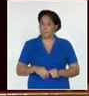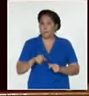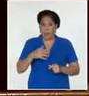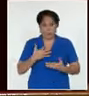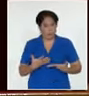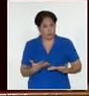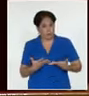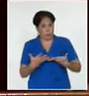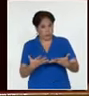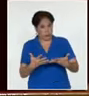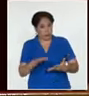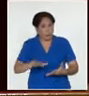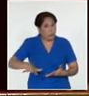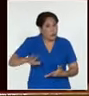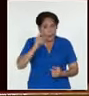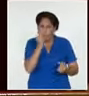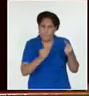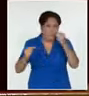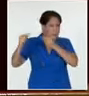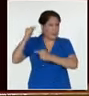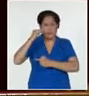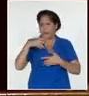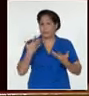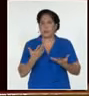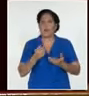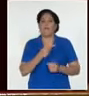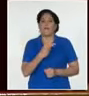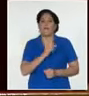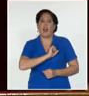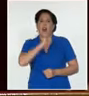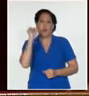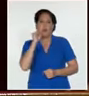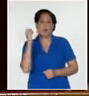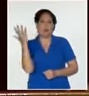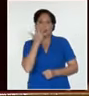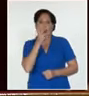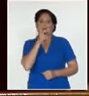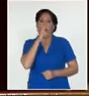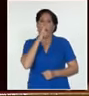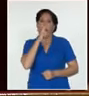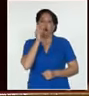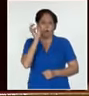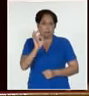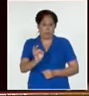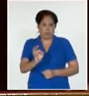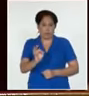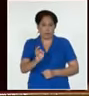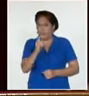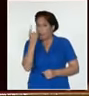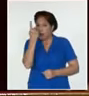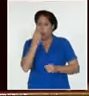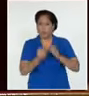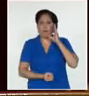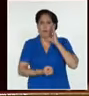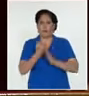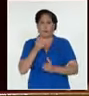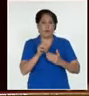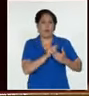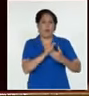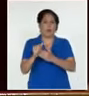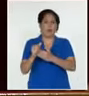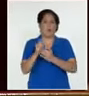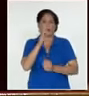disposición, en primera fila, a la vanguardia, va el comité, como su fundador y eterno líder,